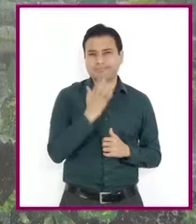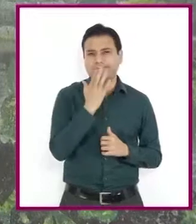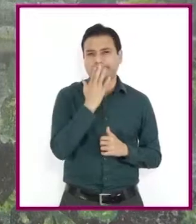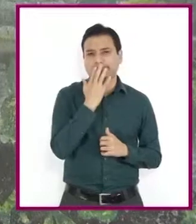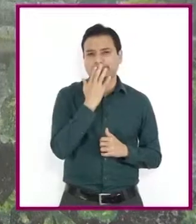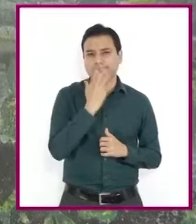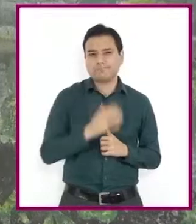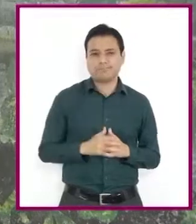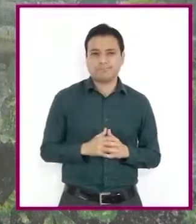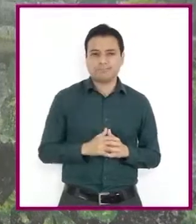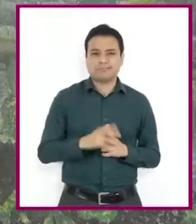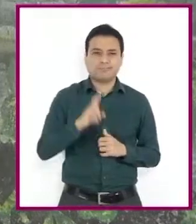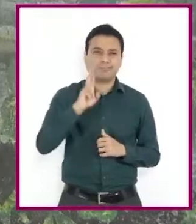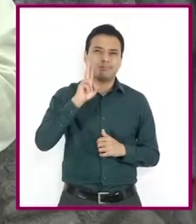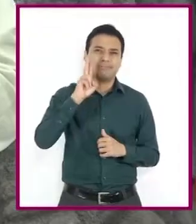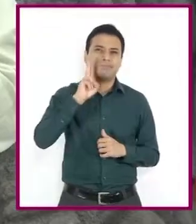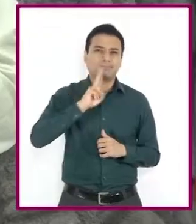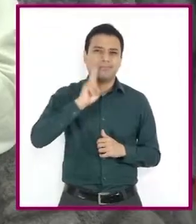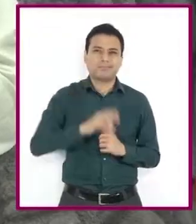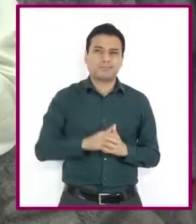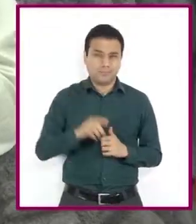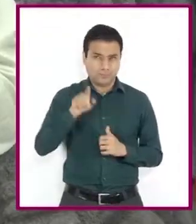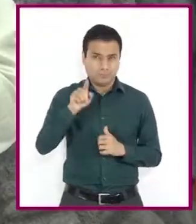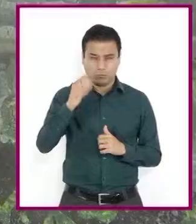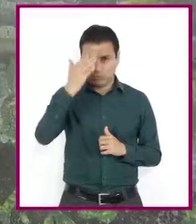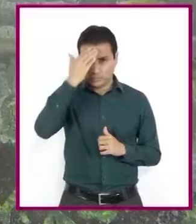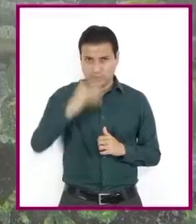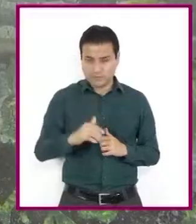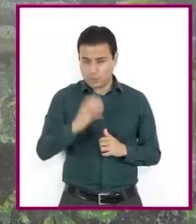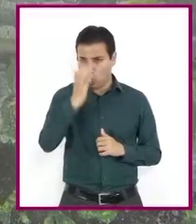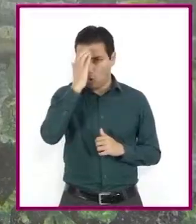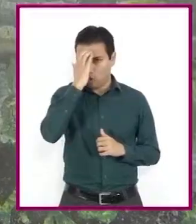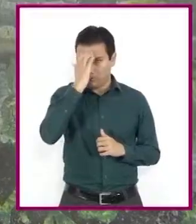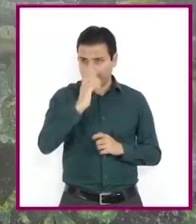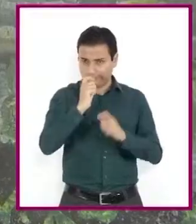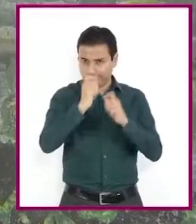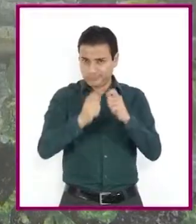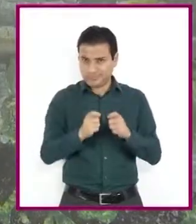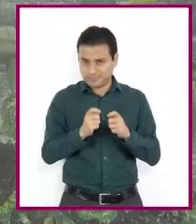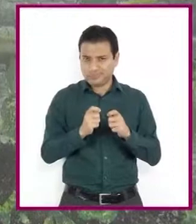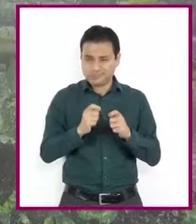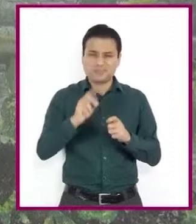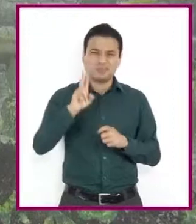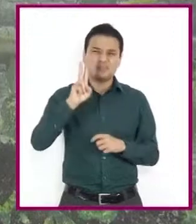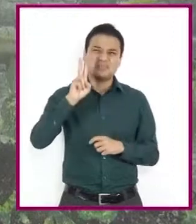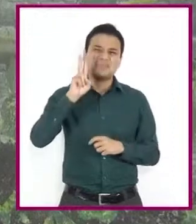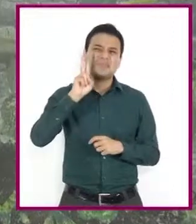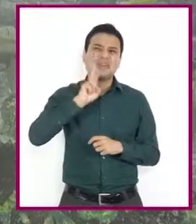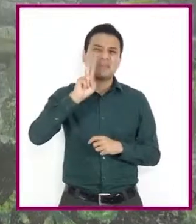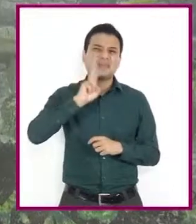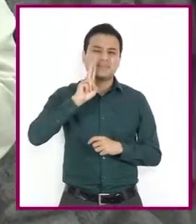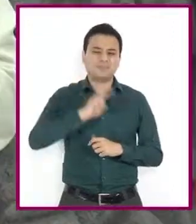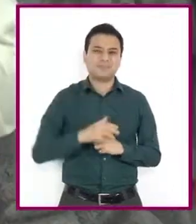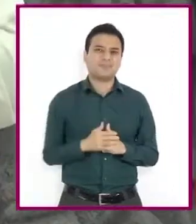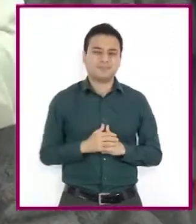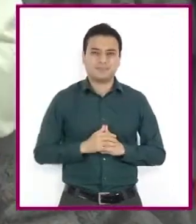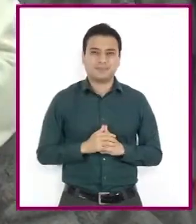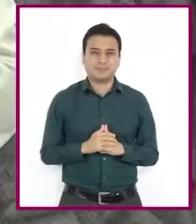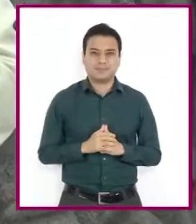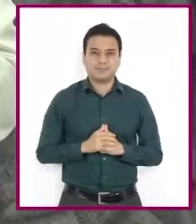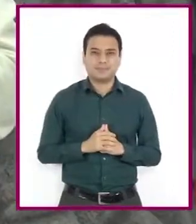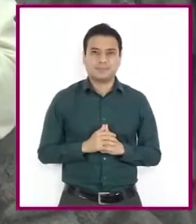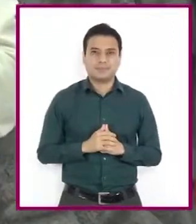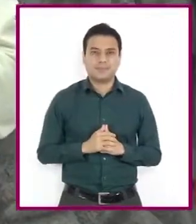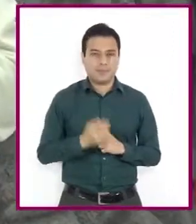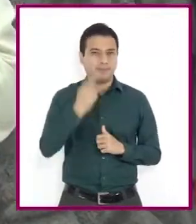A ver si es cierto que sabes cuáles reacciones químicas se encontraban en procesos que se practicaban. Pues